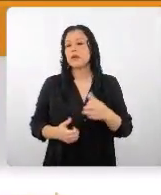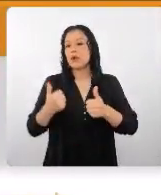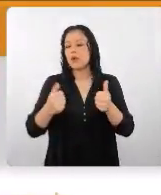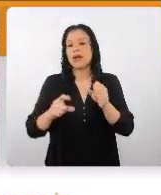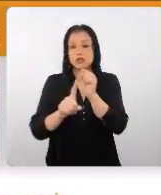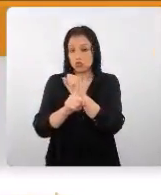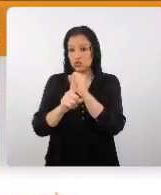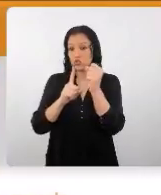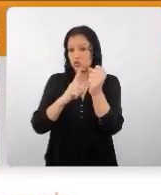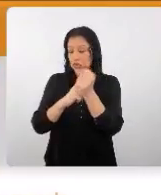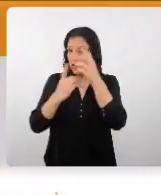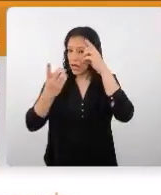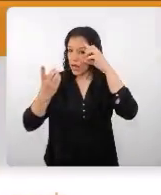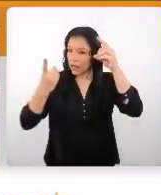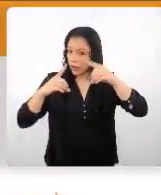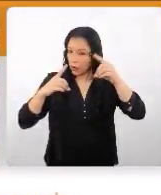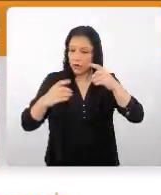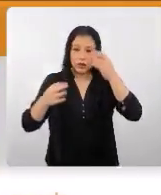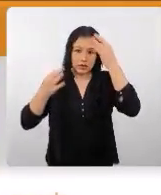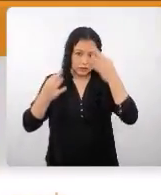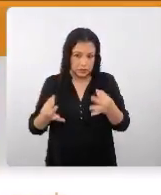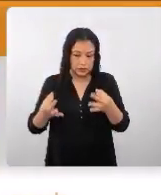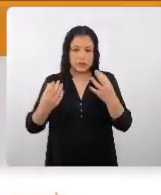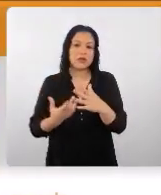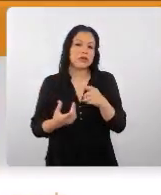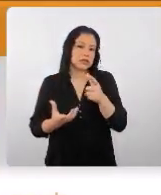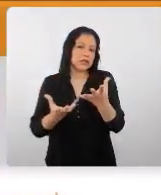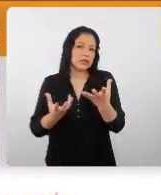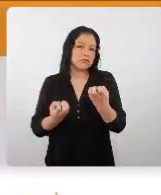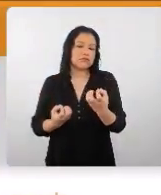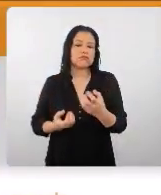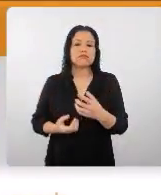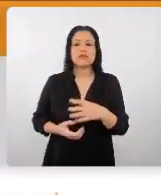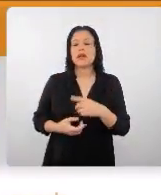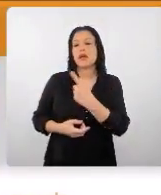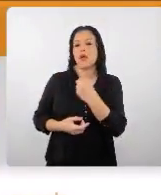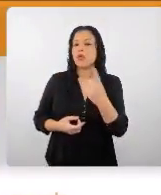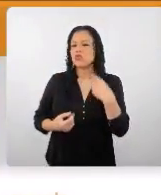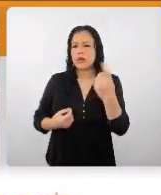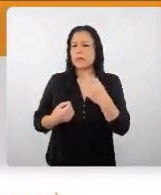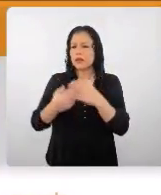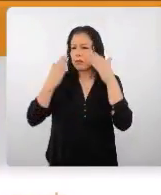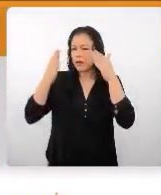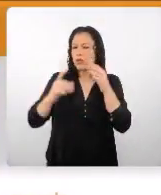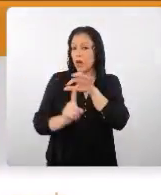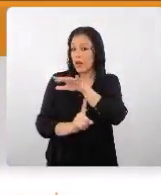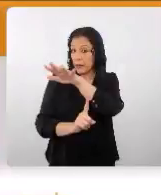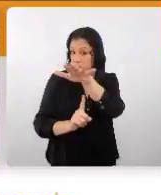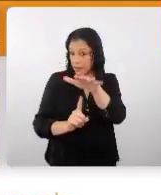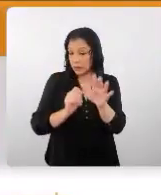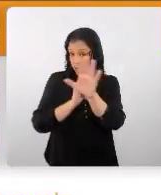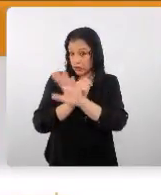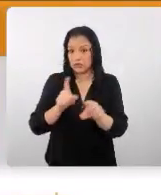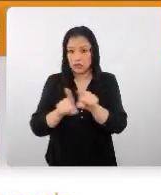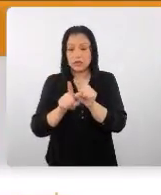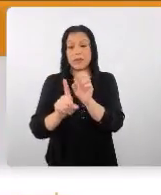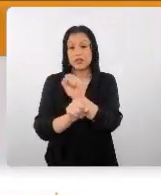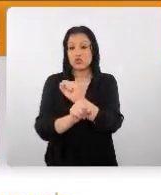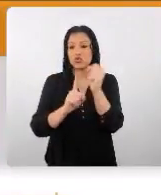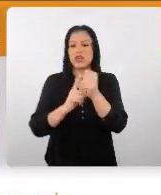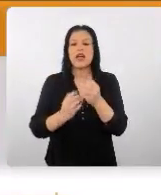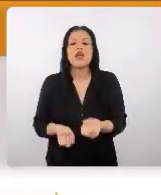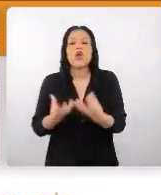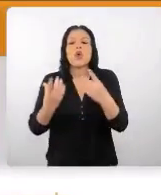social de cara a las decisiones que vaya a tomar, no solamente desde el punto de vista ecológico, sino también desde el punto de vista social, de cuánto yo